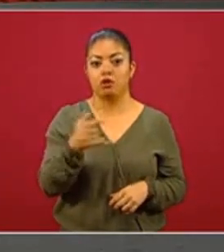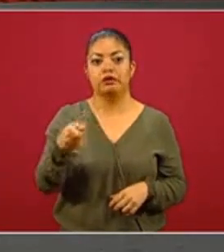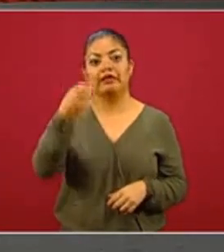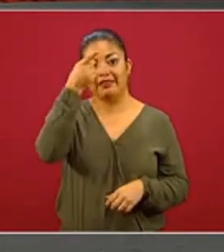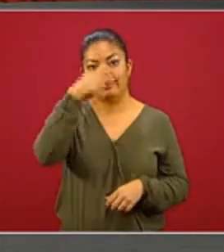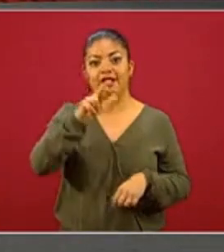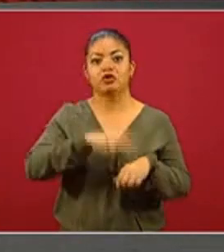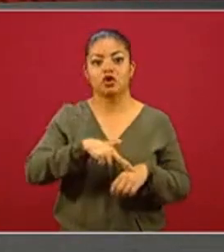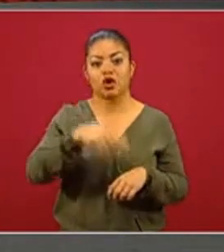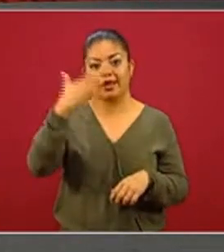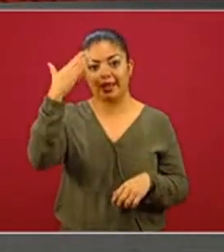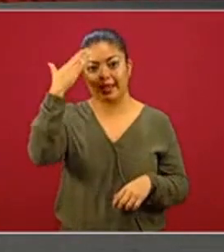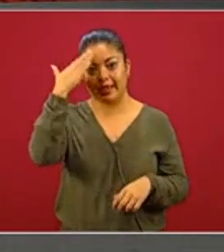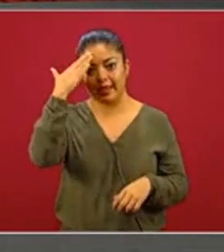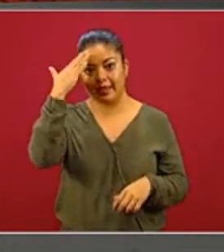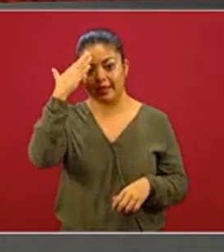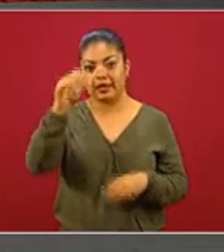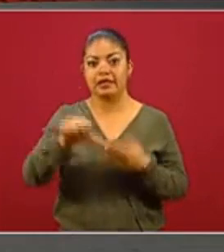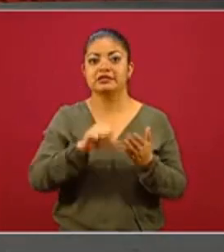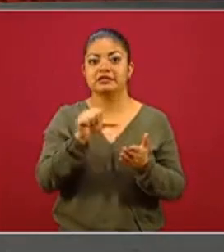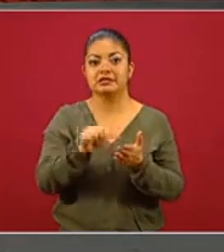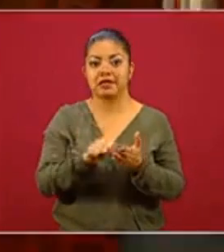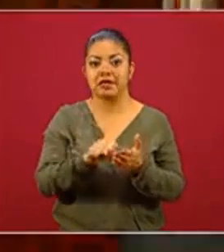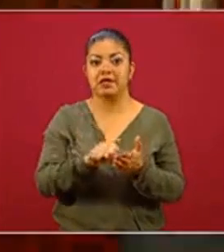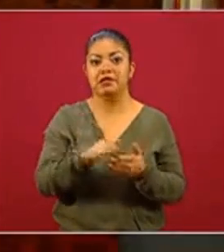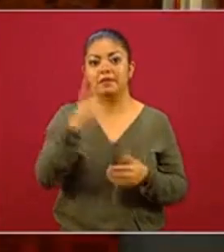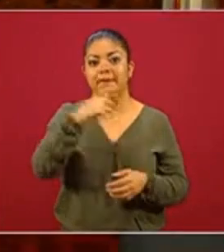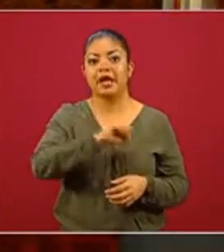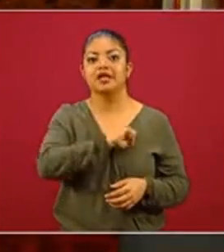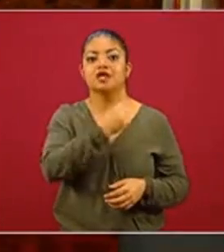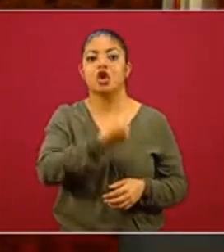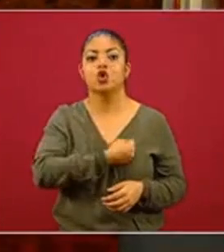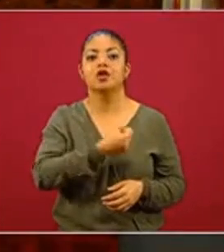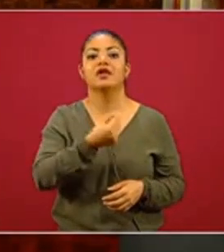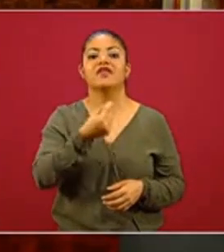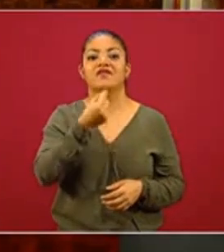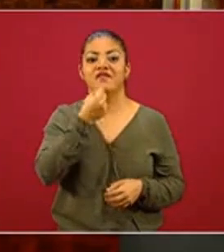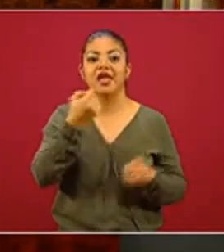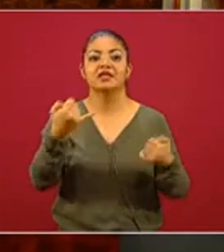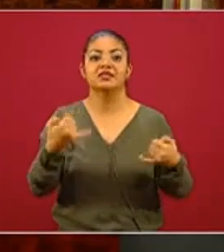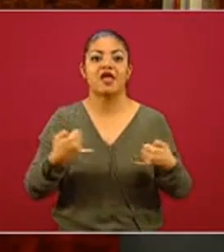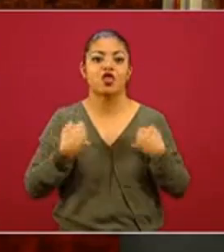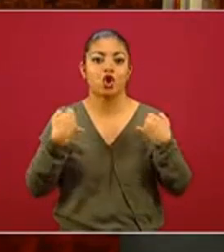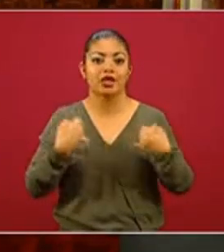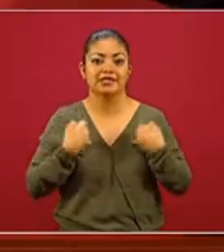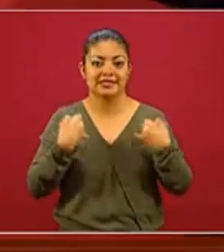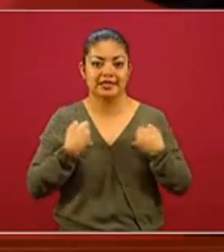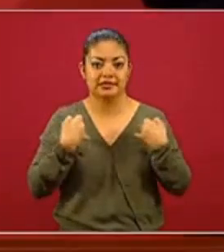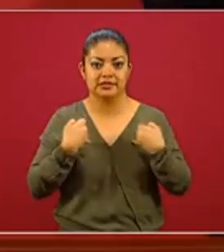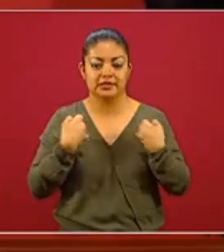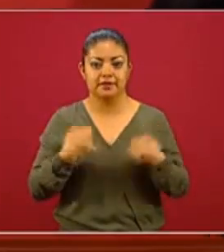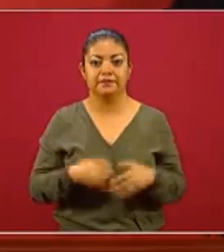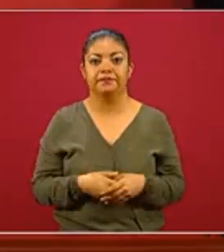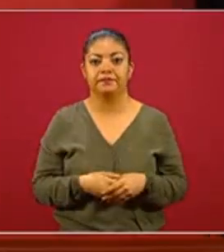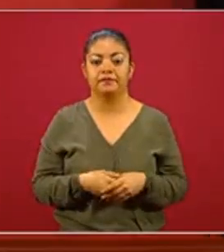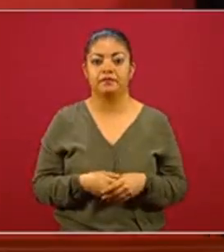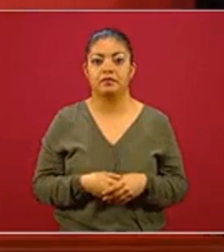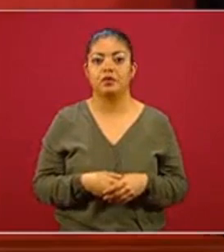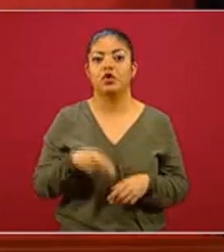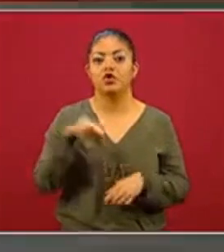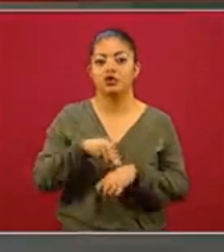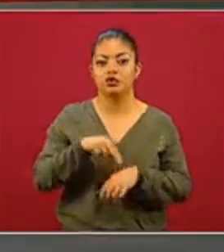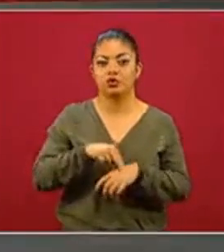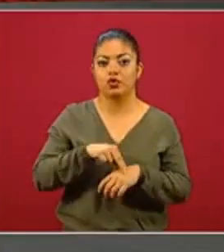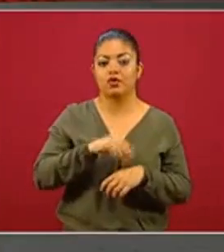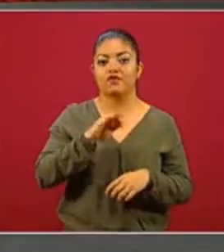general del Centro Nacional para la Salud de la Infancia y Adolescencia, CENSIA. Está el doctor Francisco